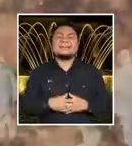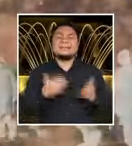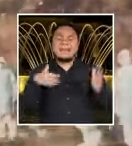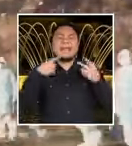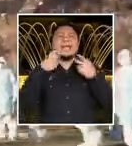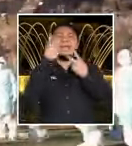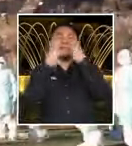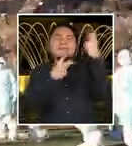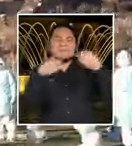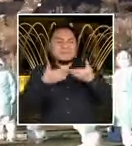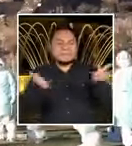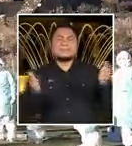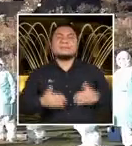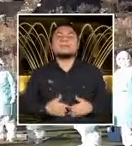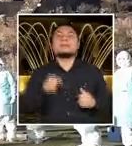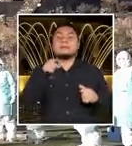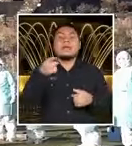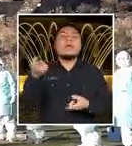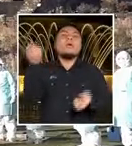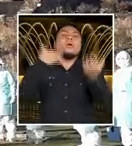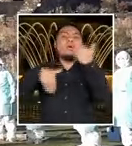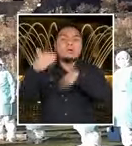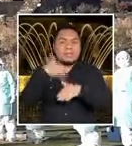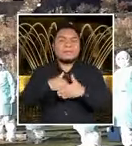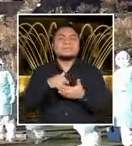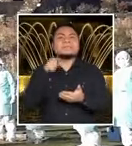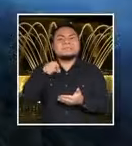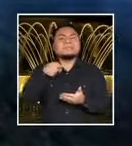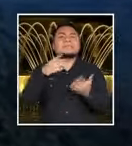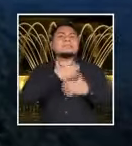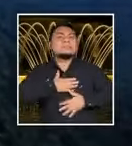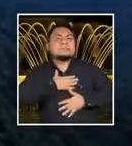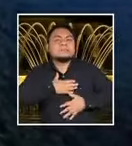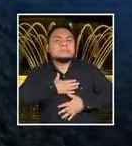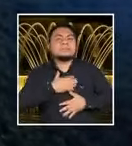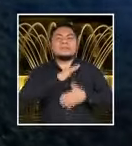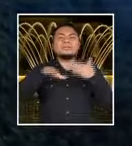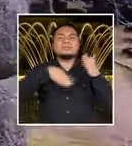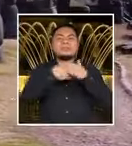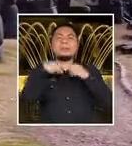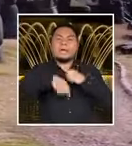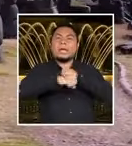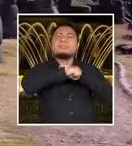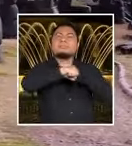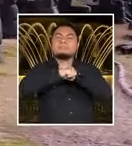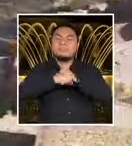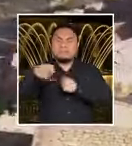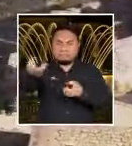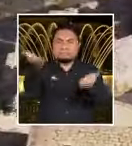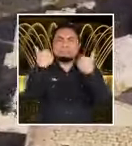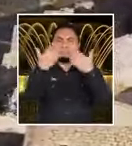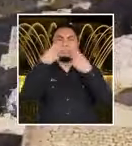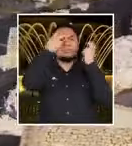a visitarnos, para que volvamos a disfrutar toda una campaña de promoción turística.